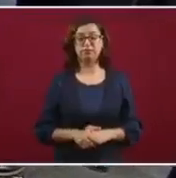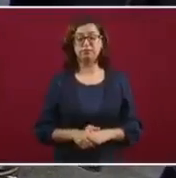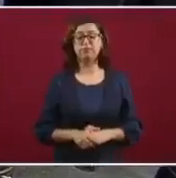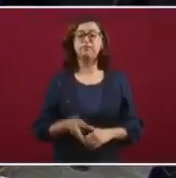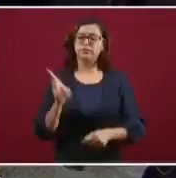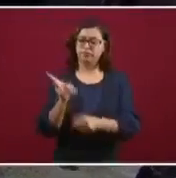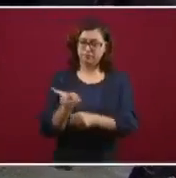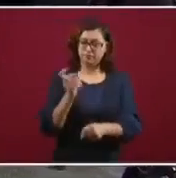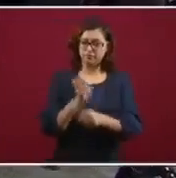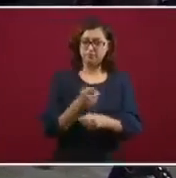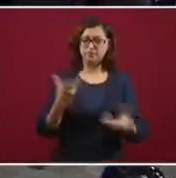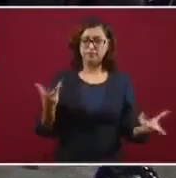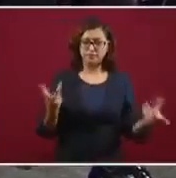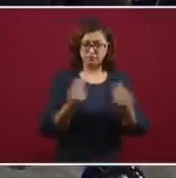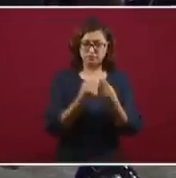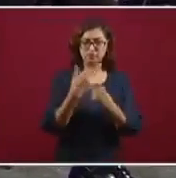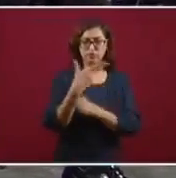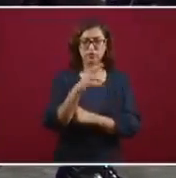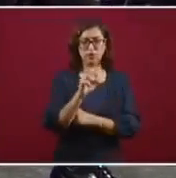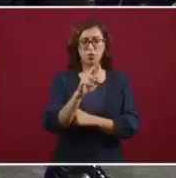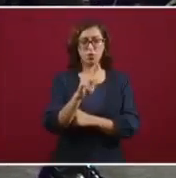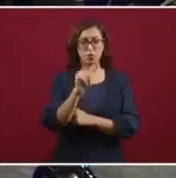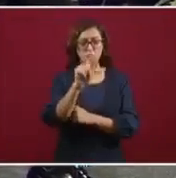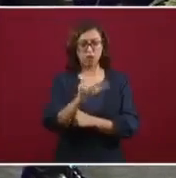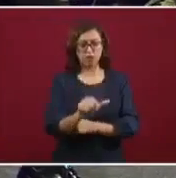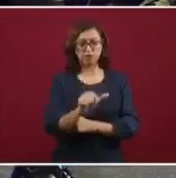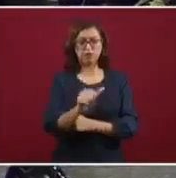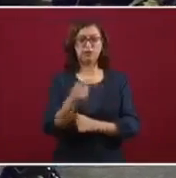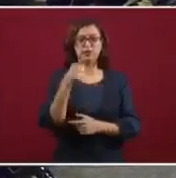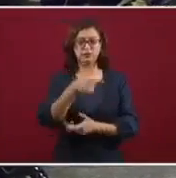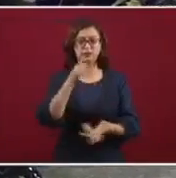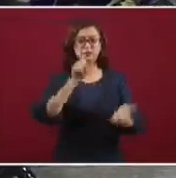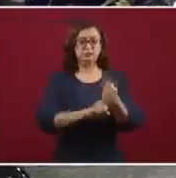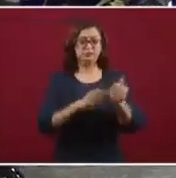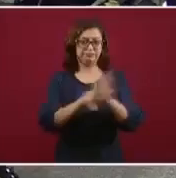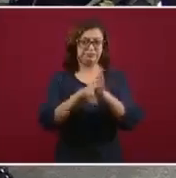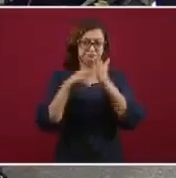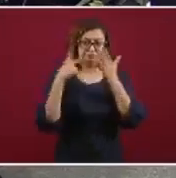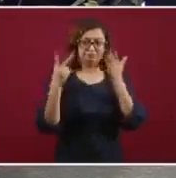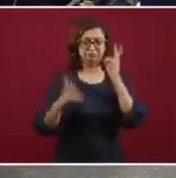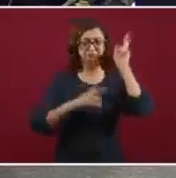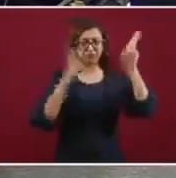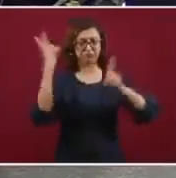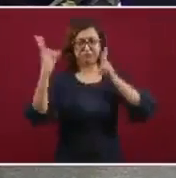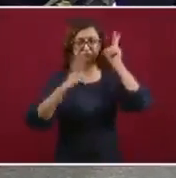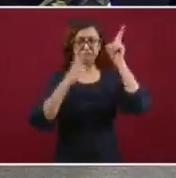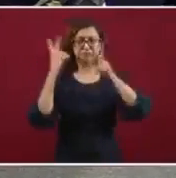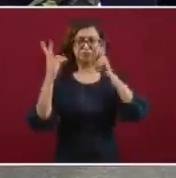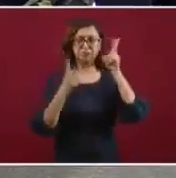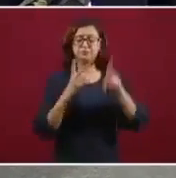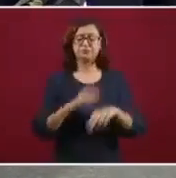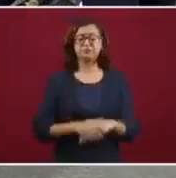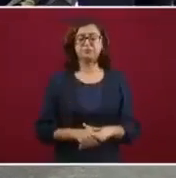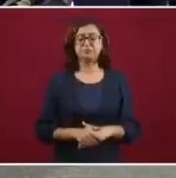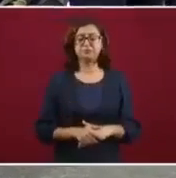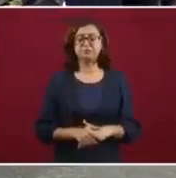Invita a Huerta a visitar el Imparcial y